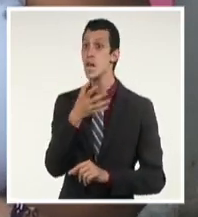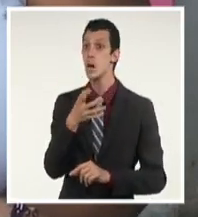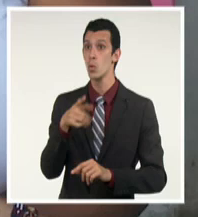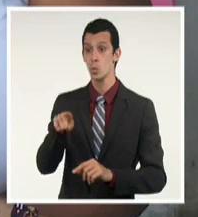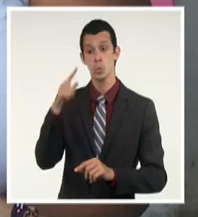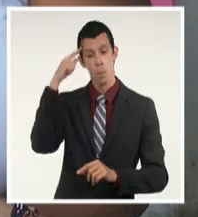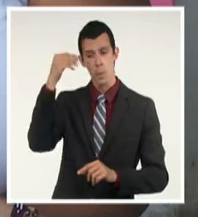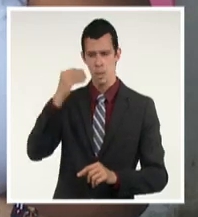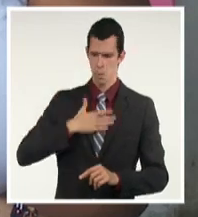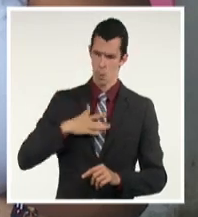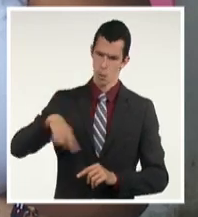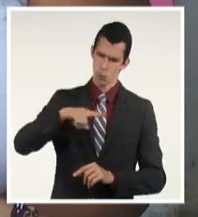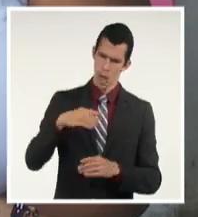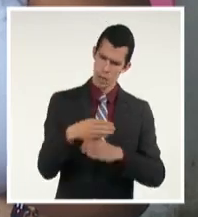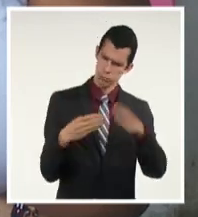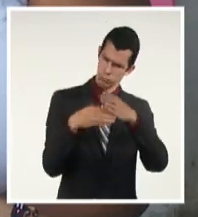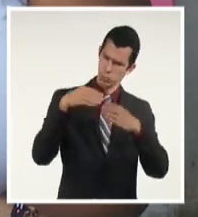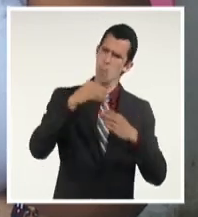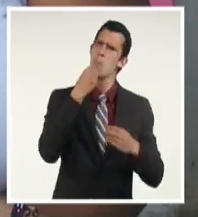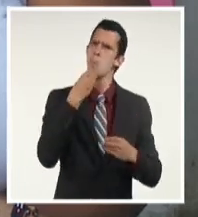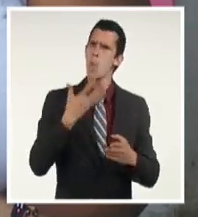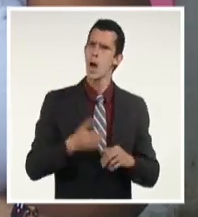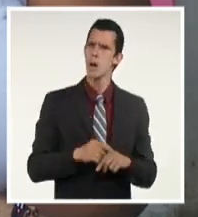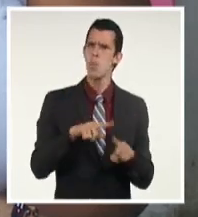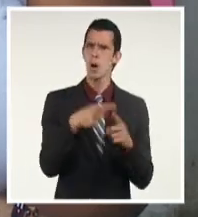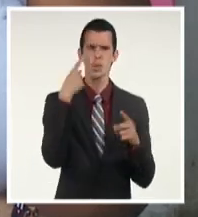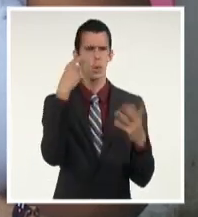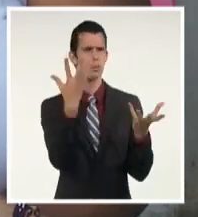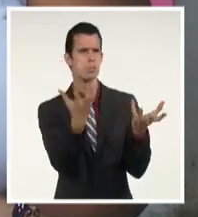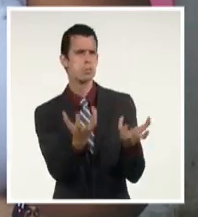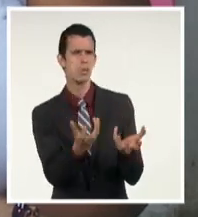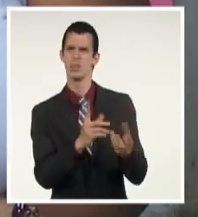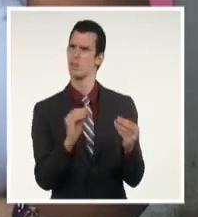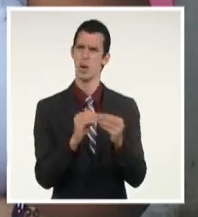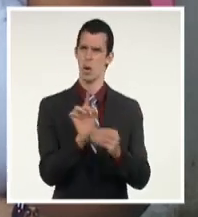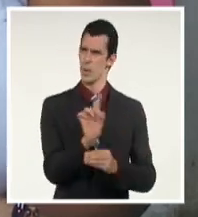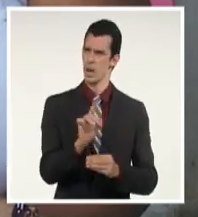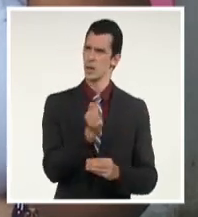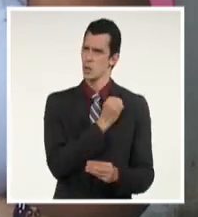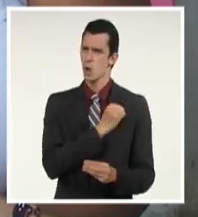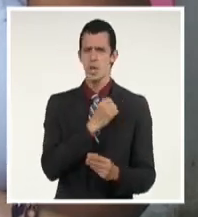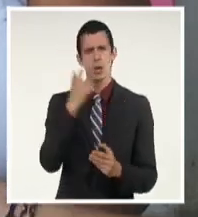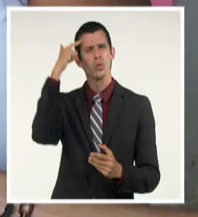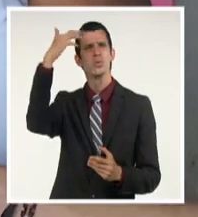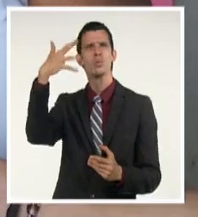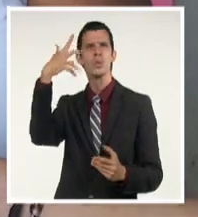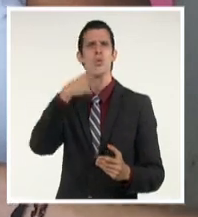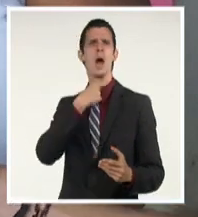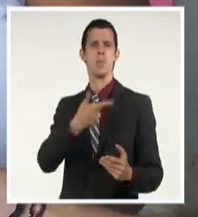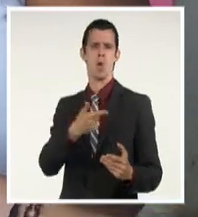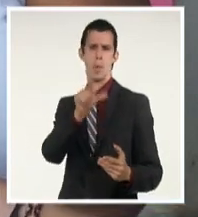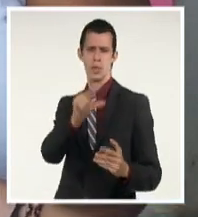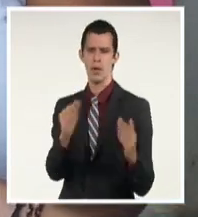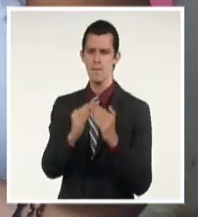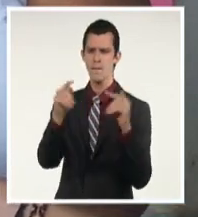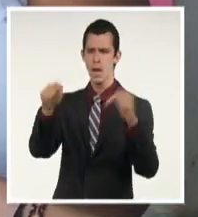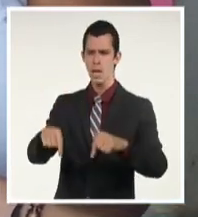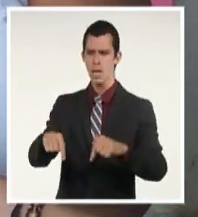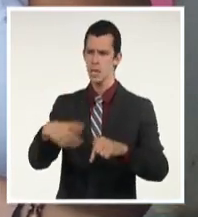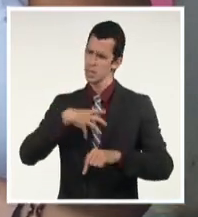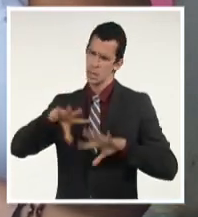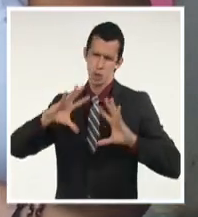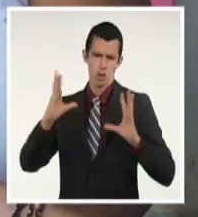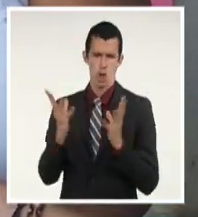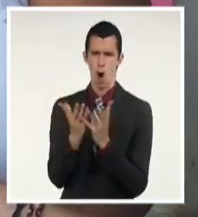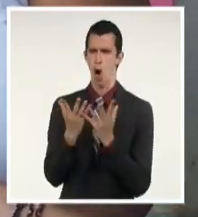que él no quería que esto fuera un barrio fantasma. Quería un barrio donde los vecinos tuvieran todas las